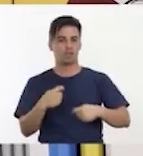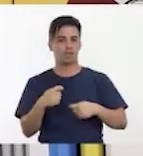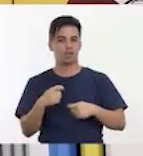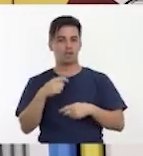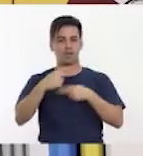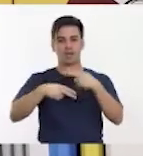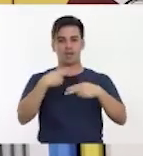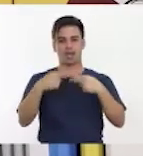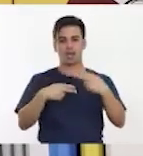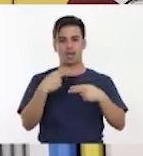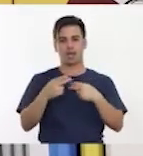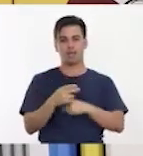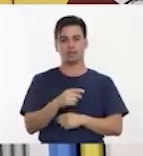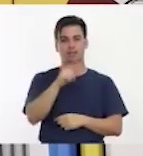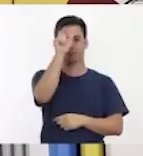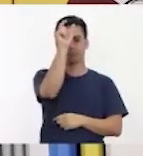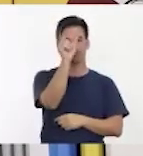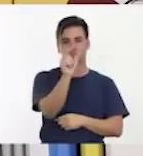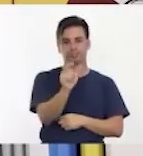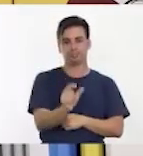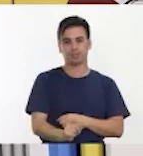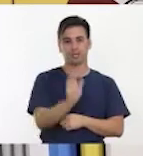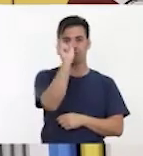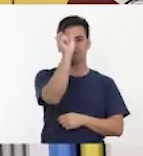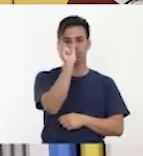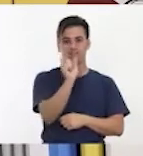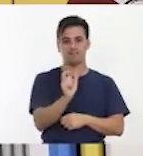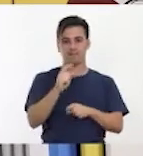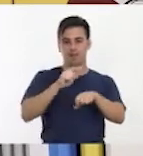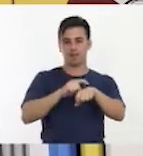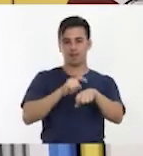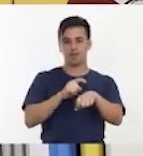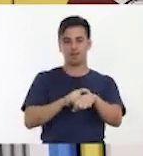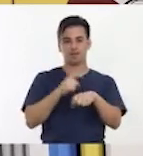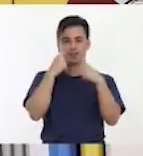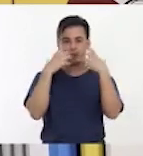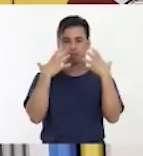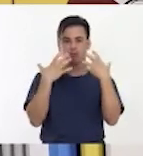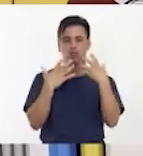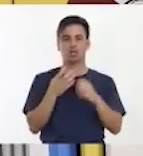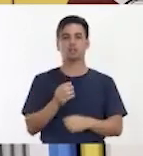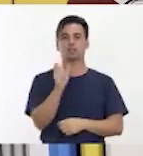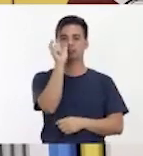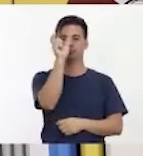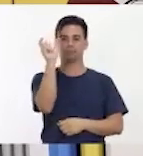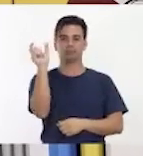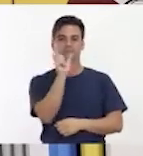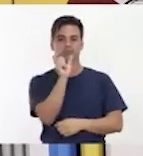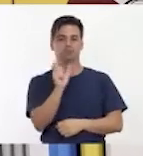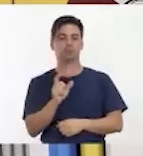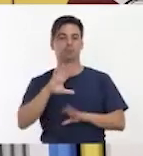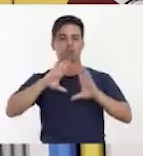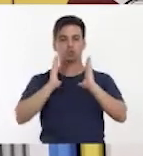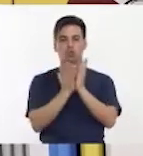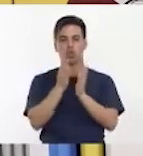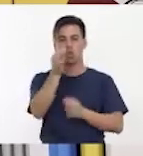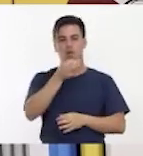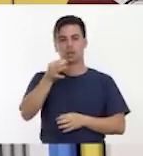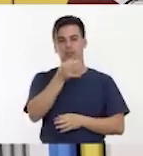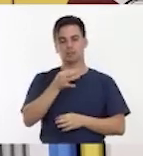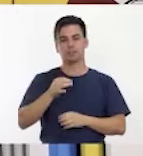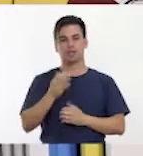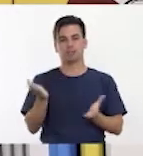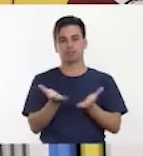del tiempo donde recojan todas las etapas por las cuales va a atravesar esa evolución. Así